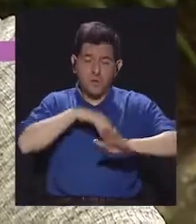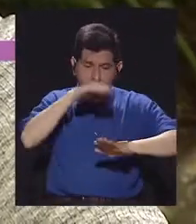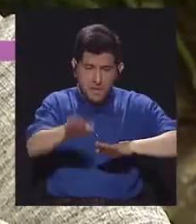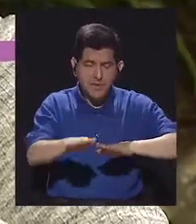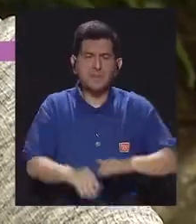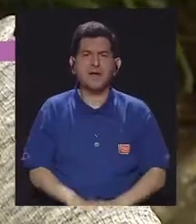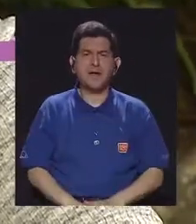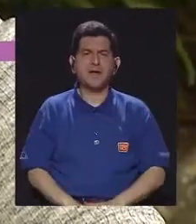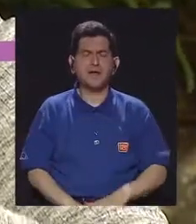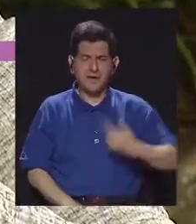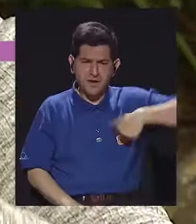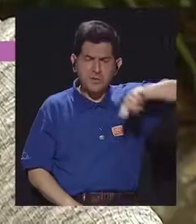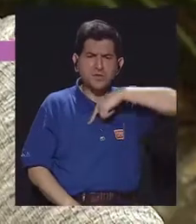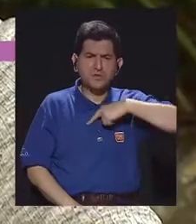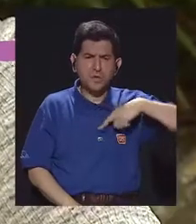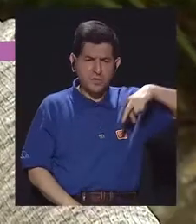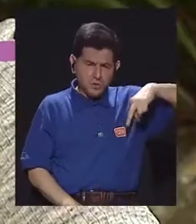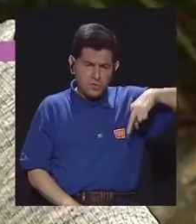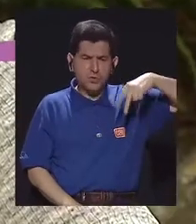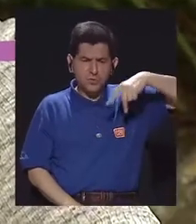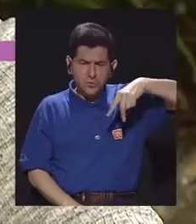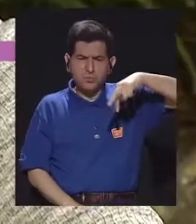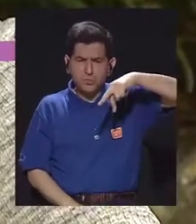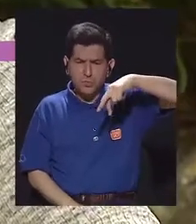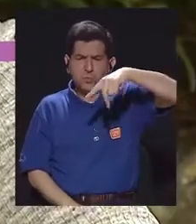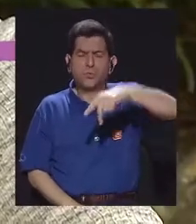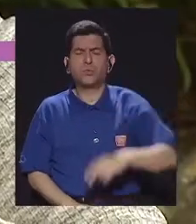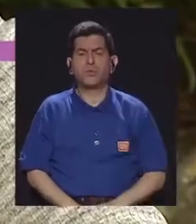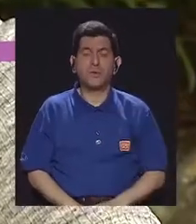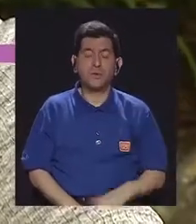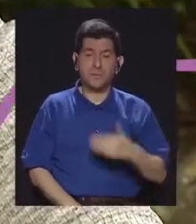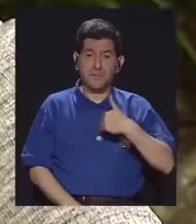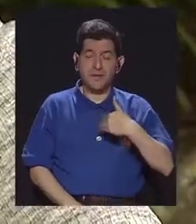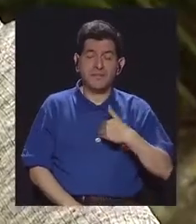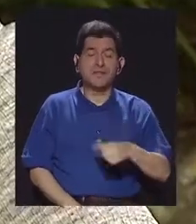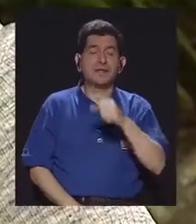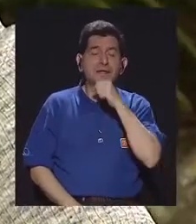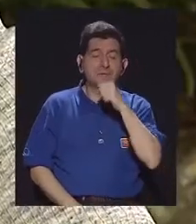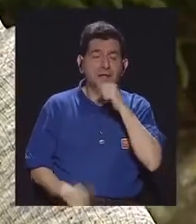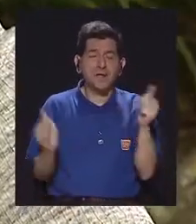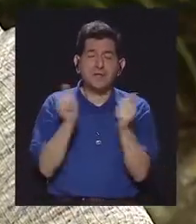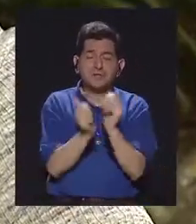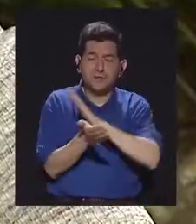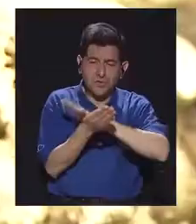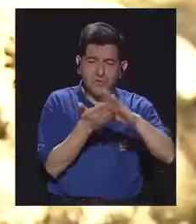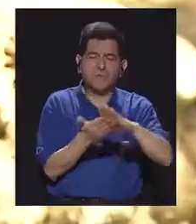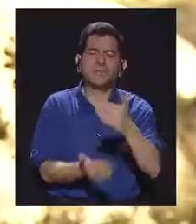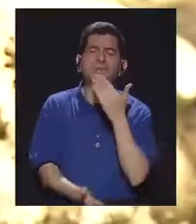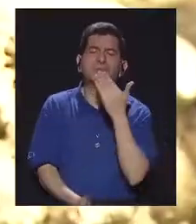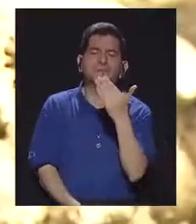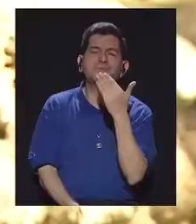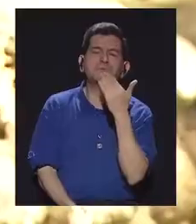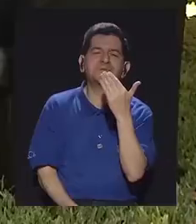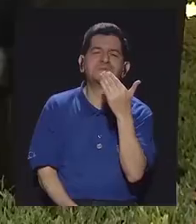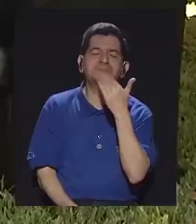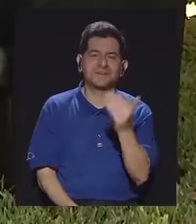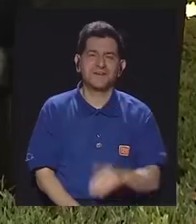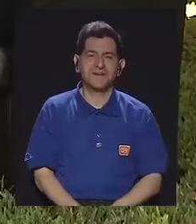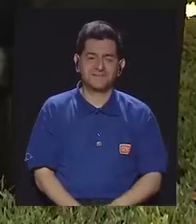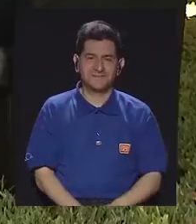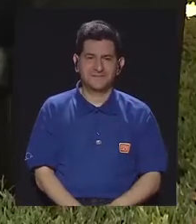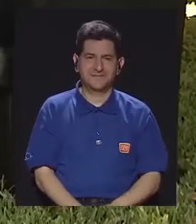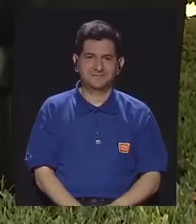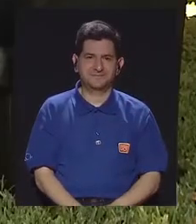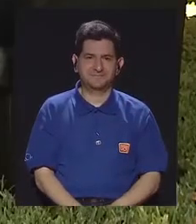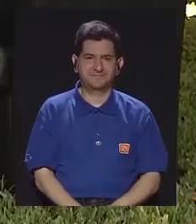paso. Caminemos un paso a la vez para tener una vejez con dignidad. Muchísimas gracias. Muy agradecidos por